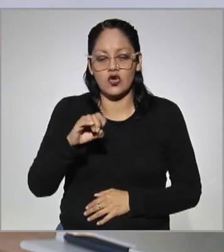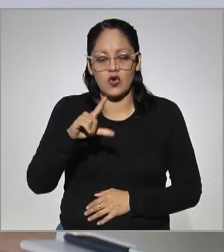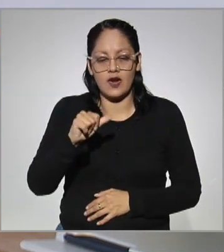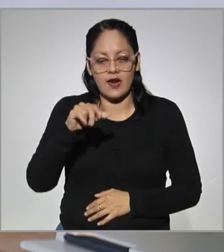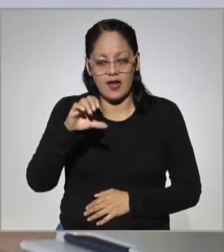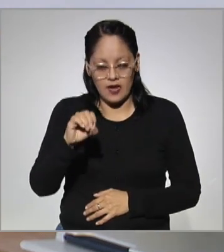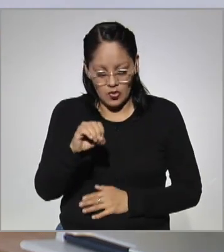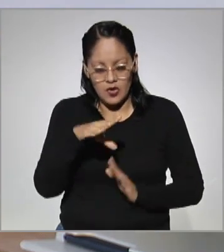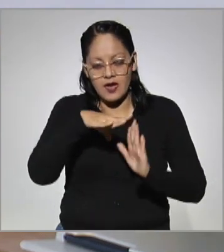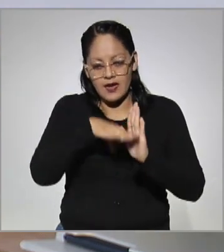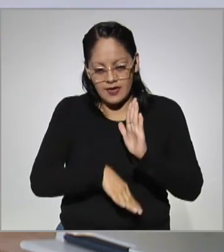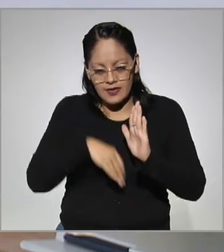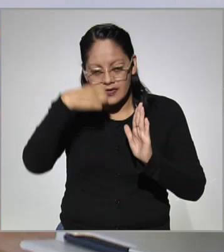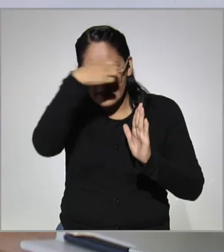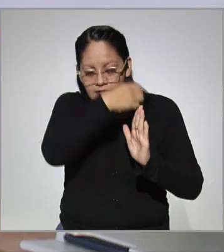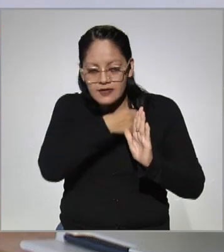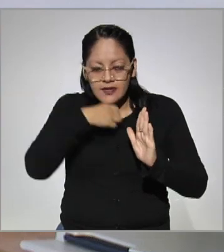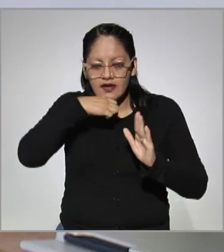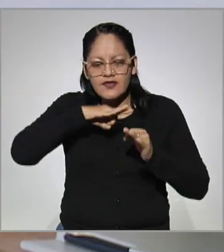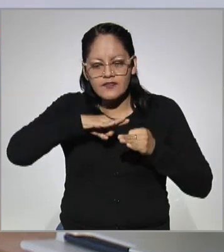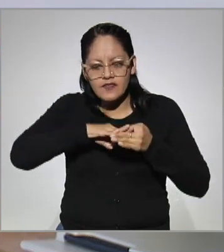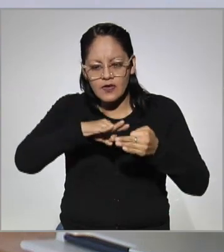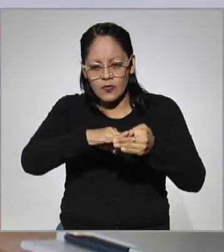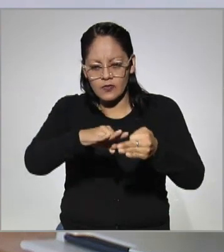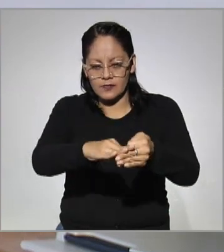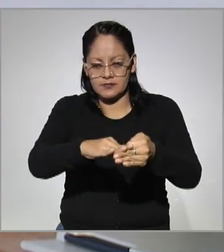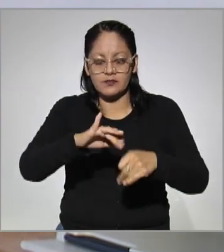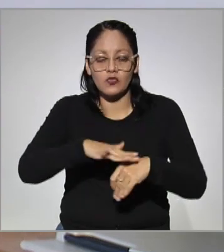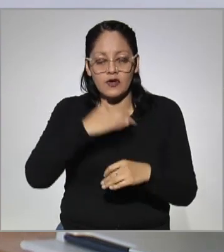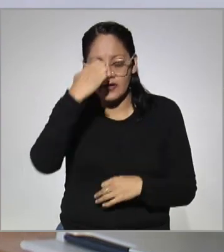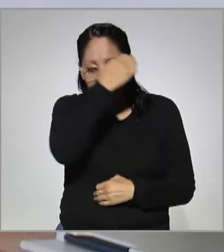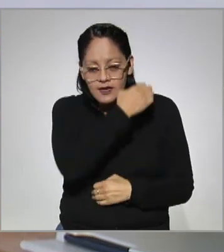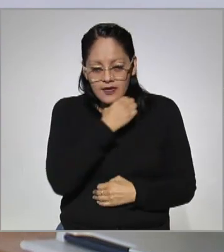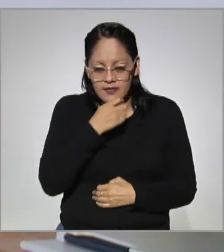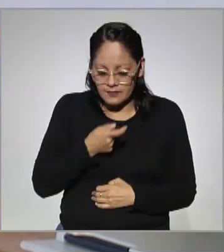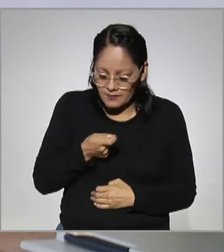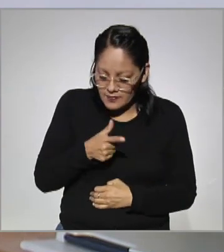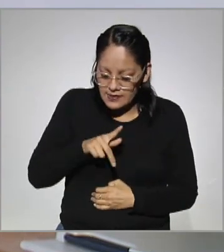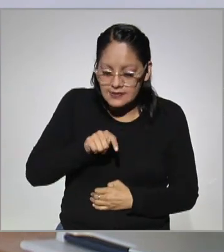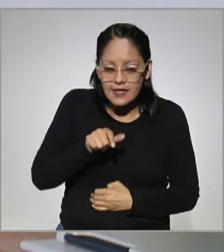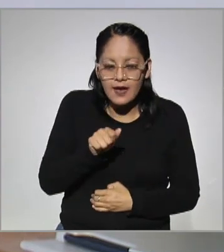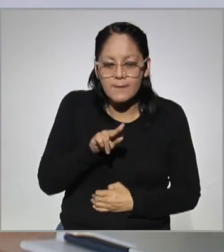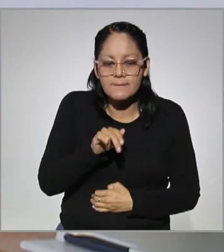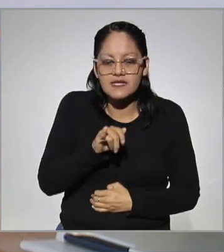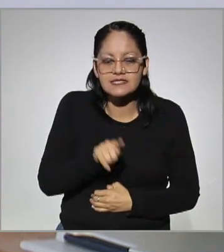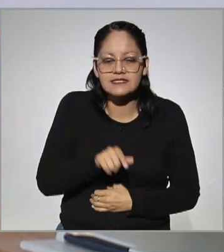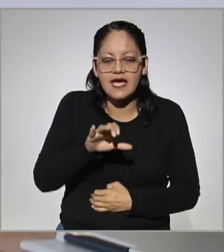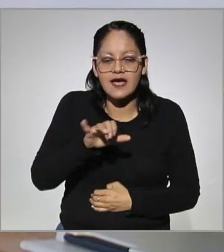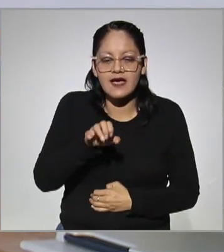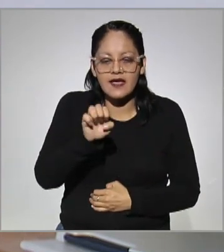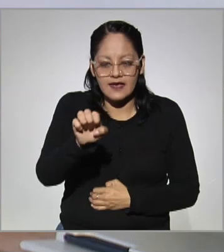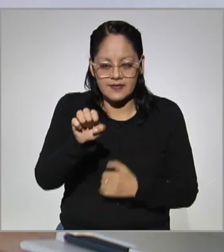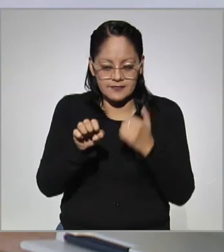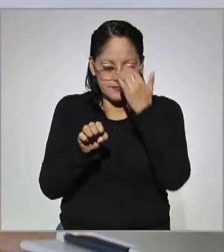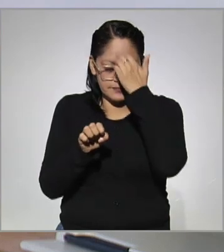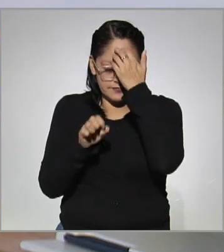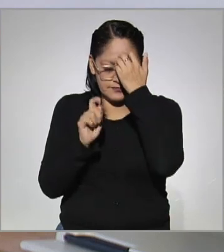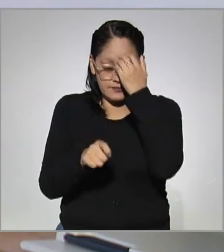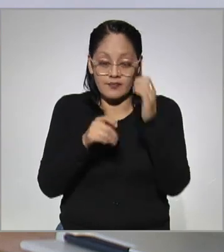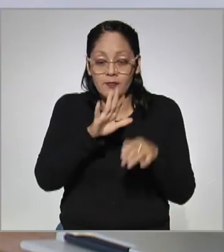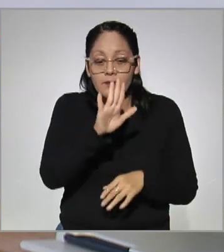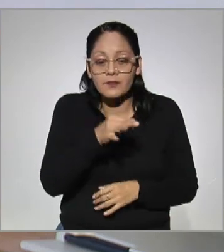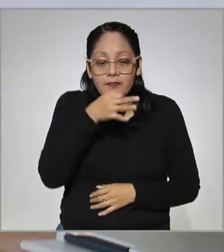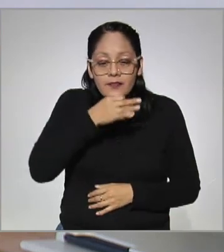de manera periódica porque es un estudio de tamizaje. ¿Qué quiere decir esto? Esto quiere decir que nos va a